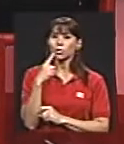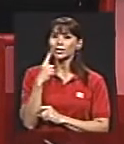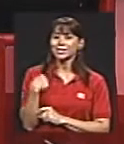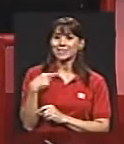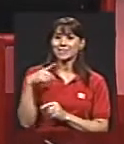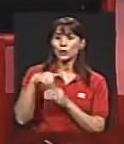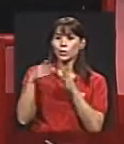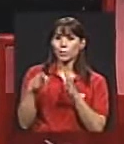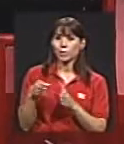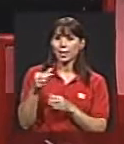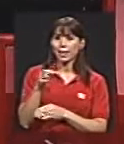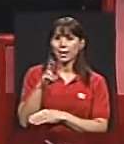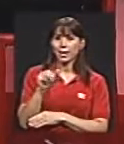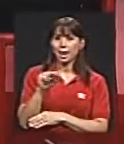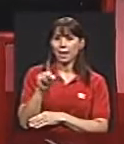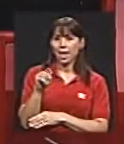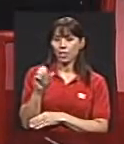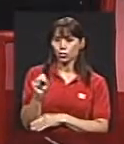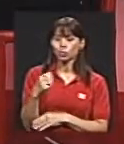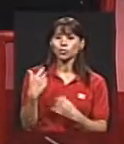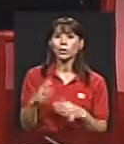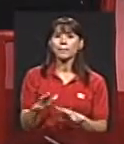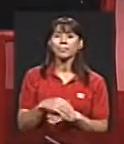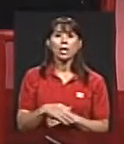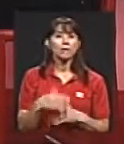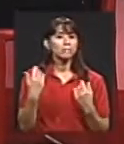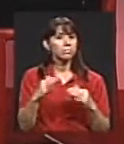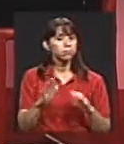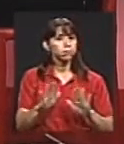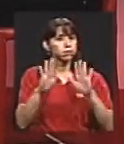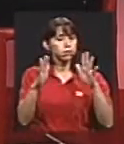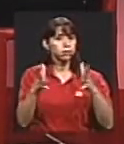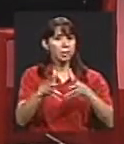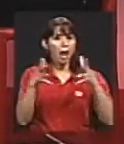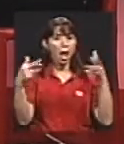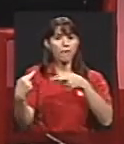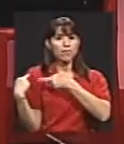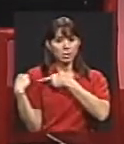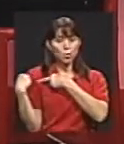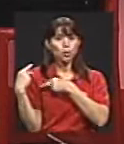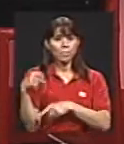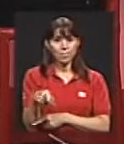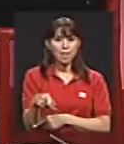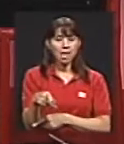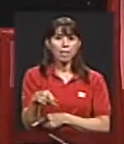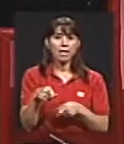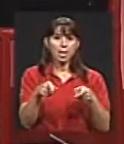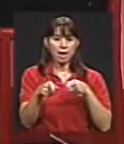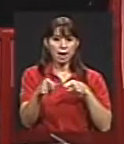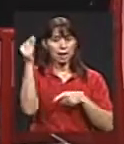granados días carga una enorme responsabilidad una especial responsabilidad en la administración